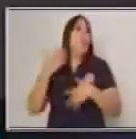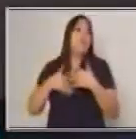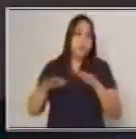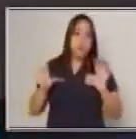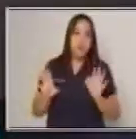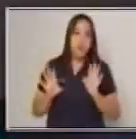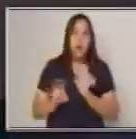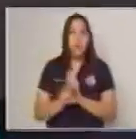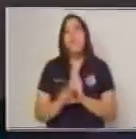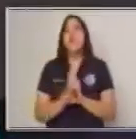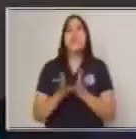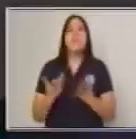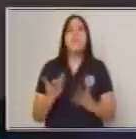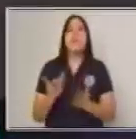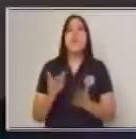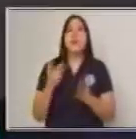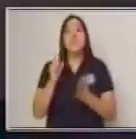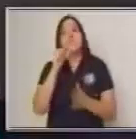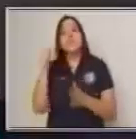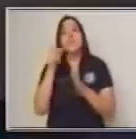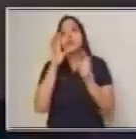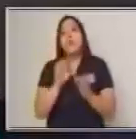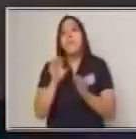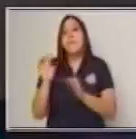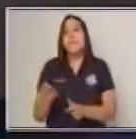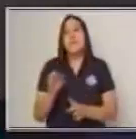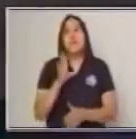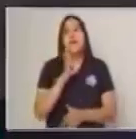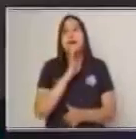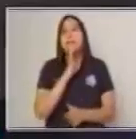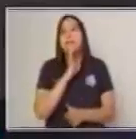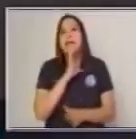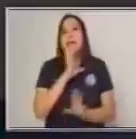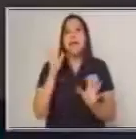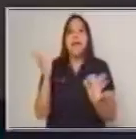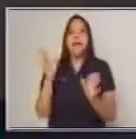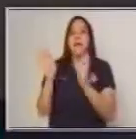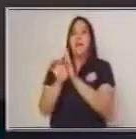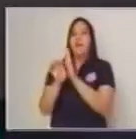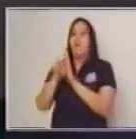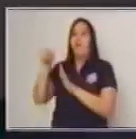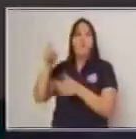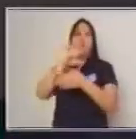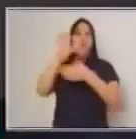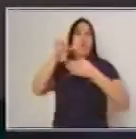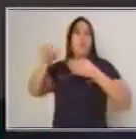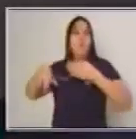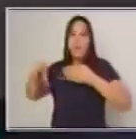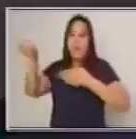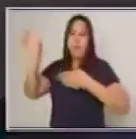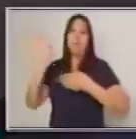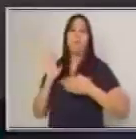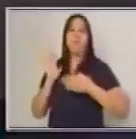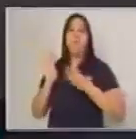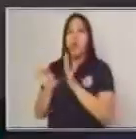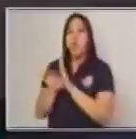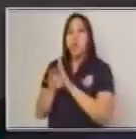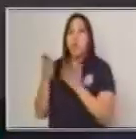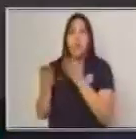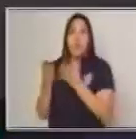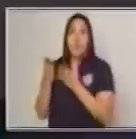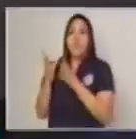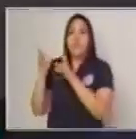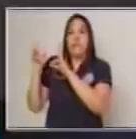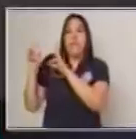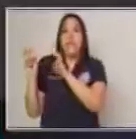hablando de las áreas de Petén en Guatemala, puede ser que ese sea el título, pero el